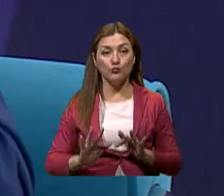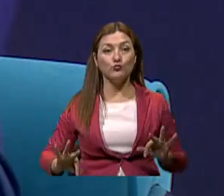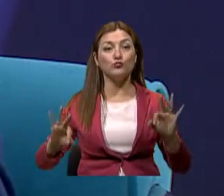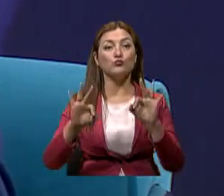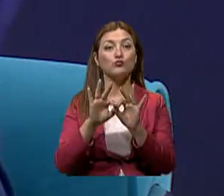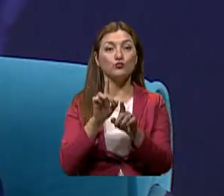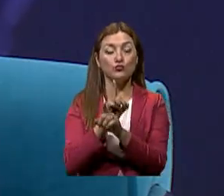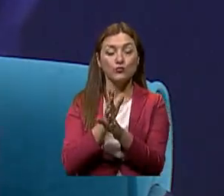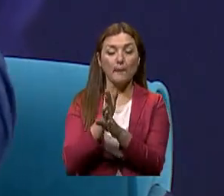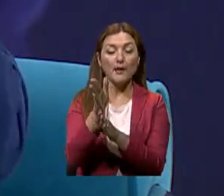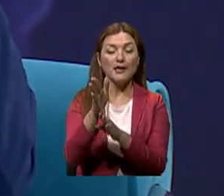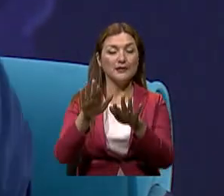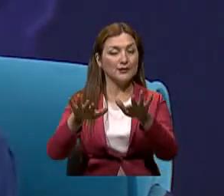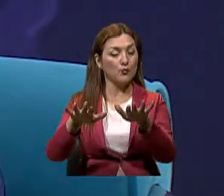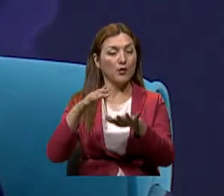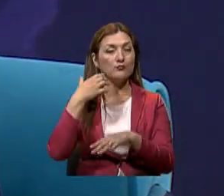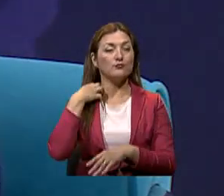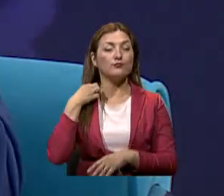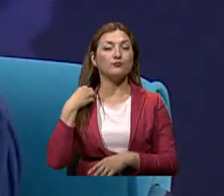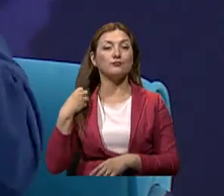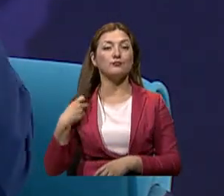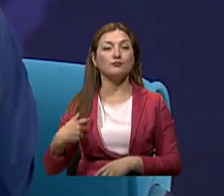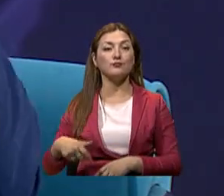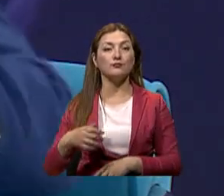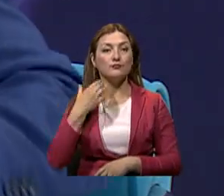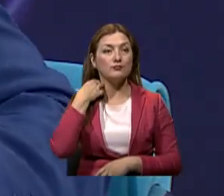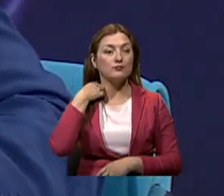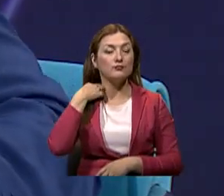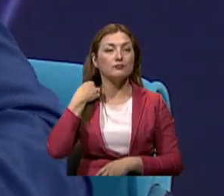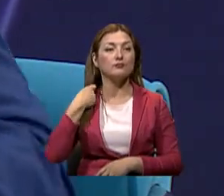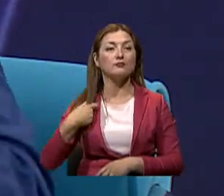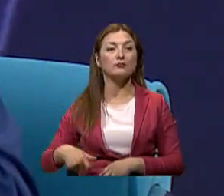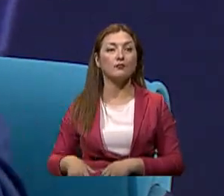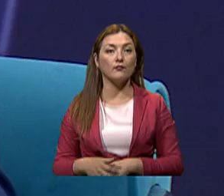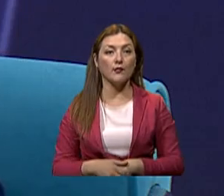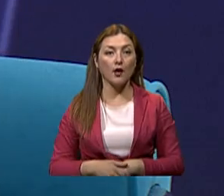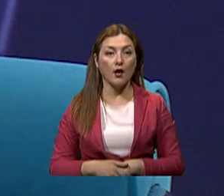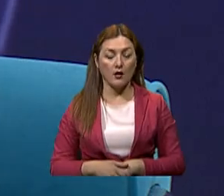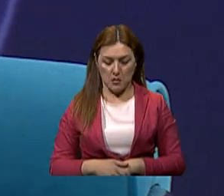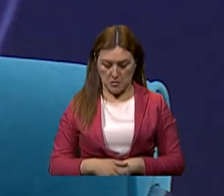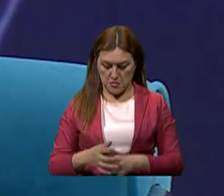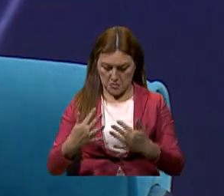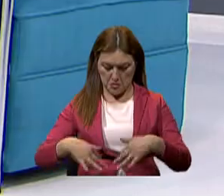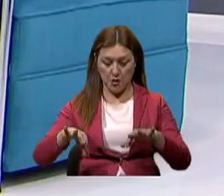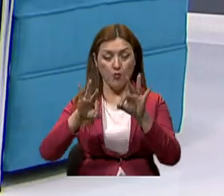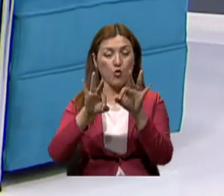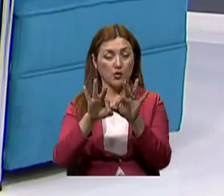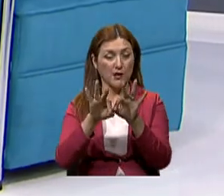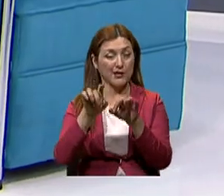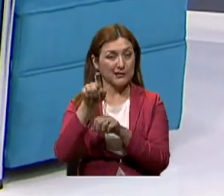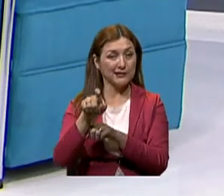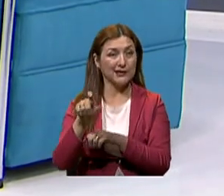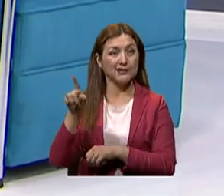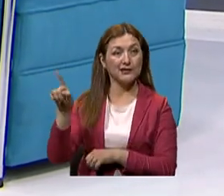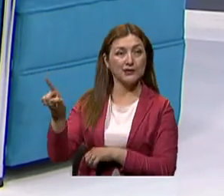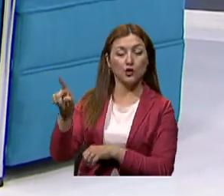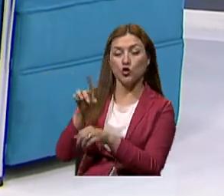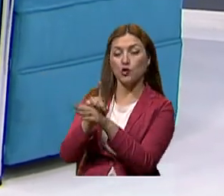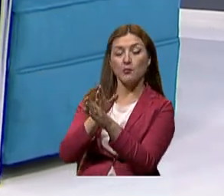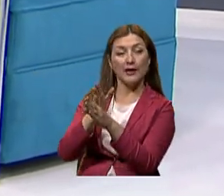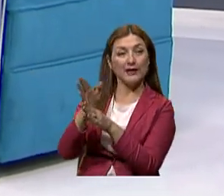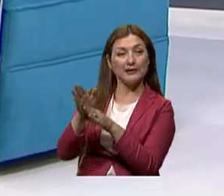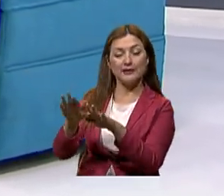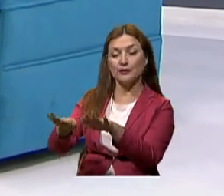podólogo y obviamente nosotros no hemos hecho la tarea de divulgar la necesidad de ir al podólogo. Estamos con Javier Cajas, él es podólogo